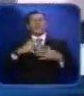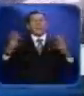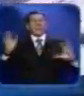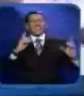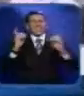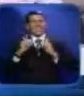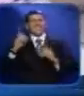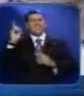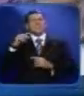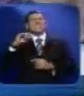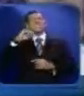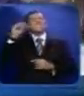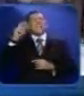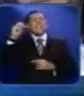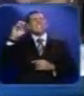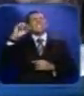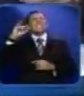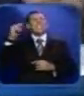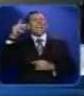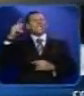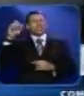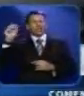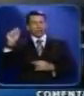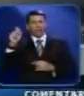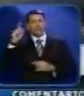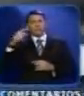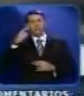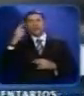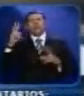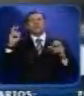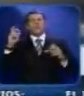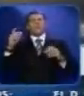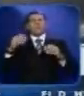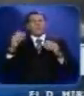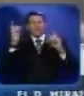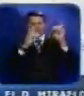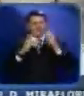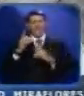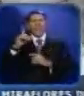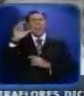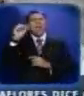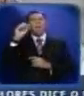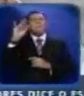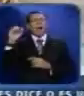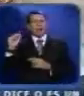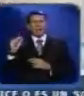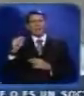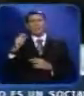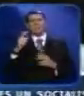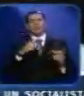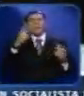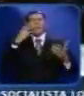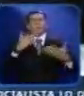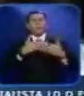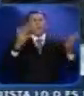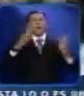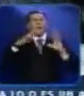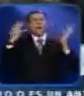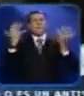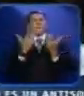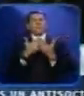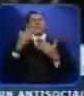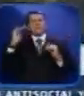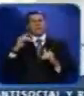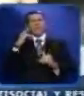diseñadores. Janet Jackson no se quedó atrás y disfrutó de la nueva colección de Lanvin, quien trasladó a su público a un ambiente no